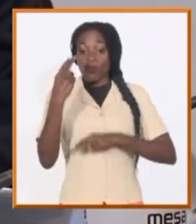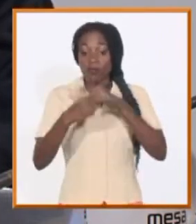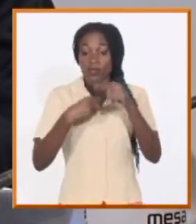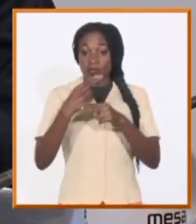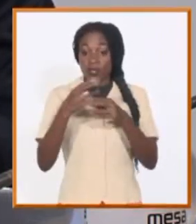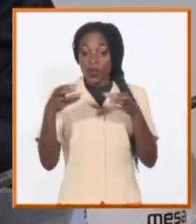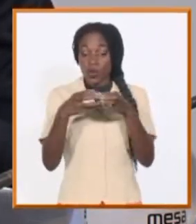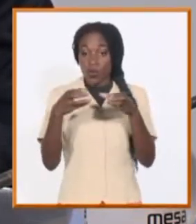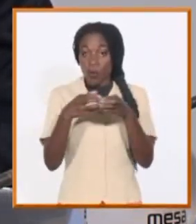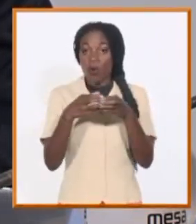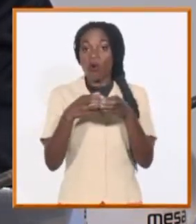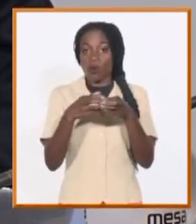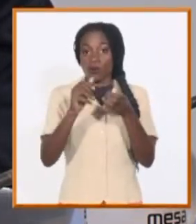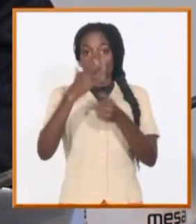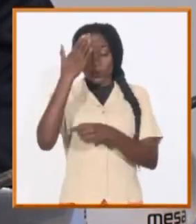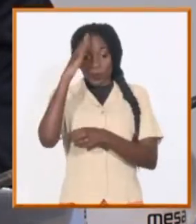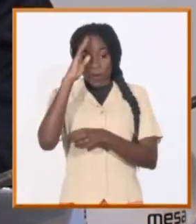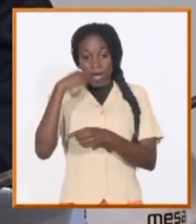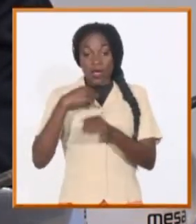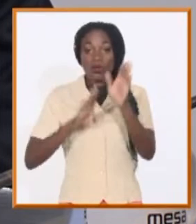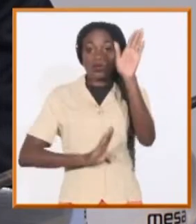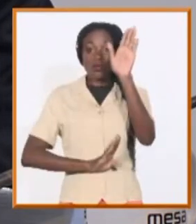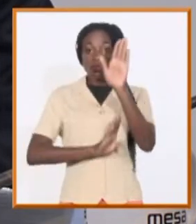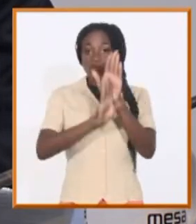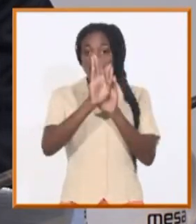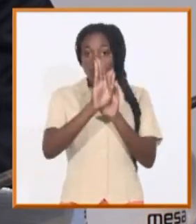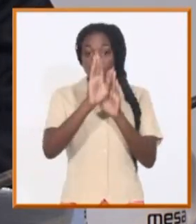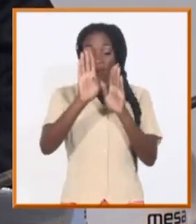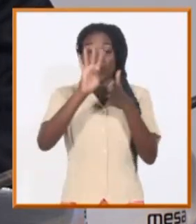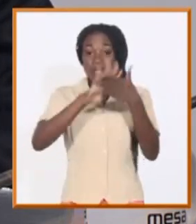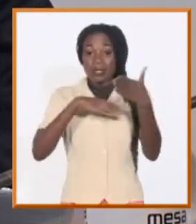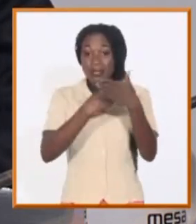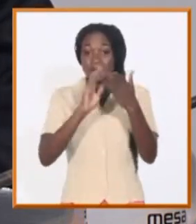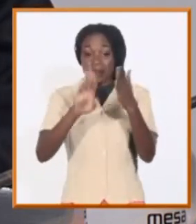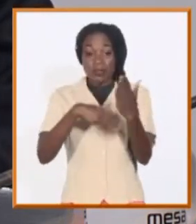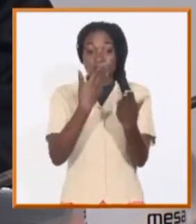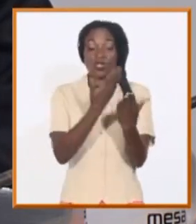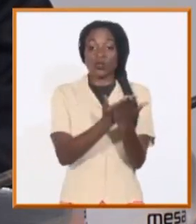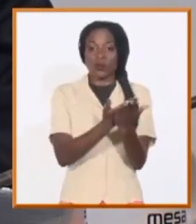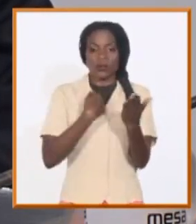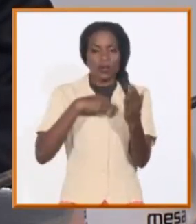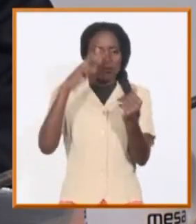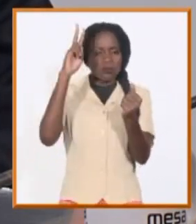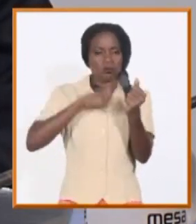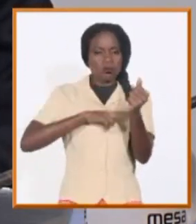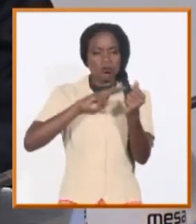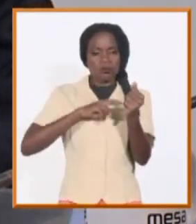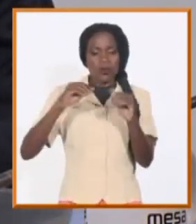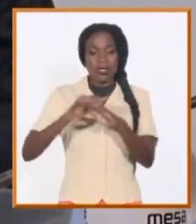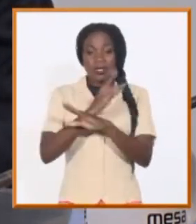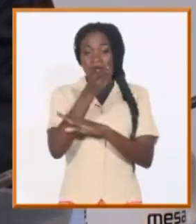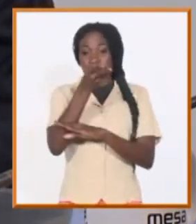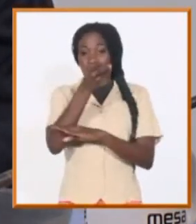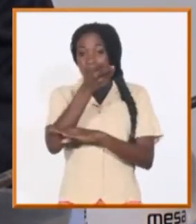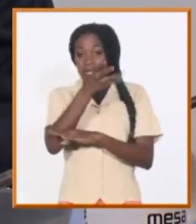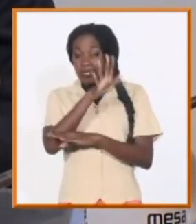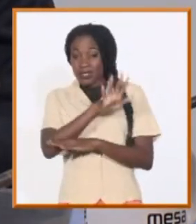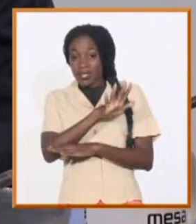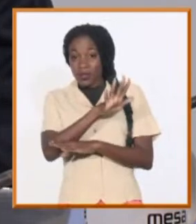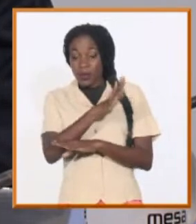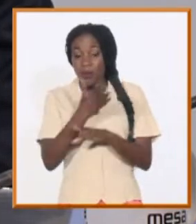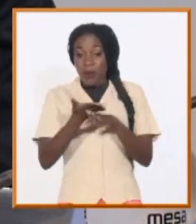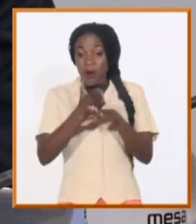incluso se superaron los pronósticos que ya habíamos estado evaluando acá el día 25, apenas en